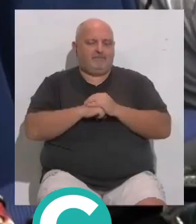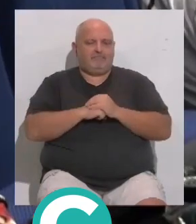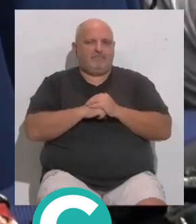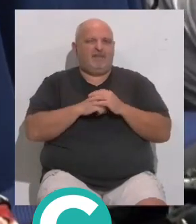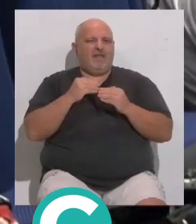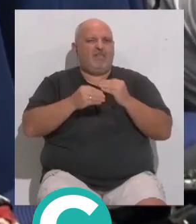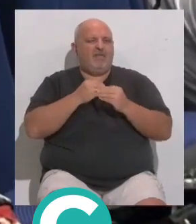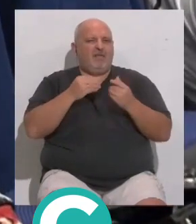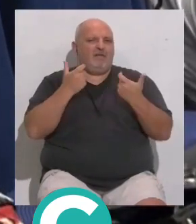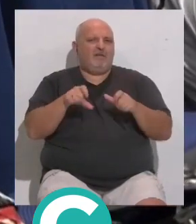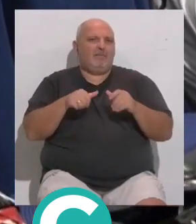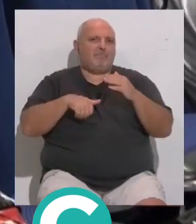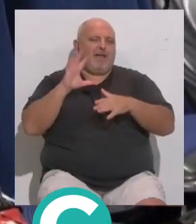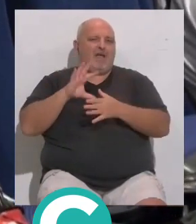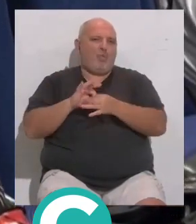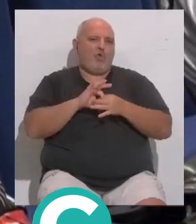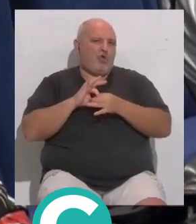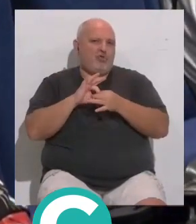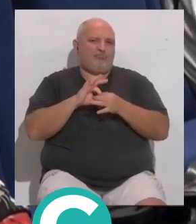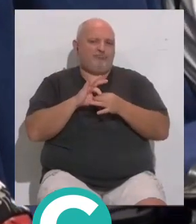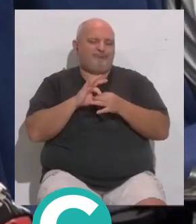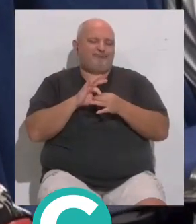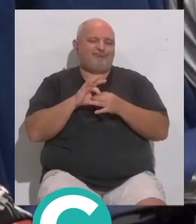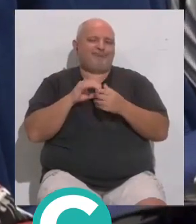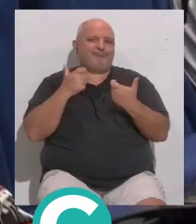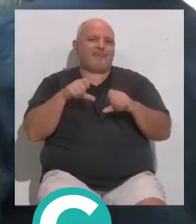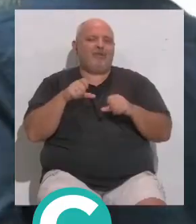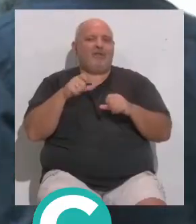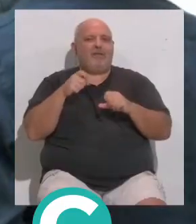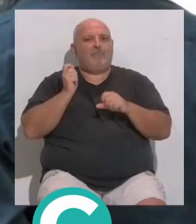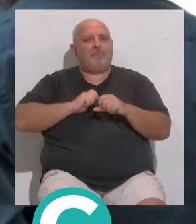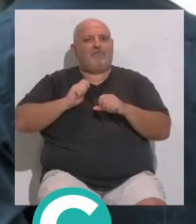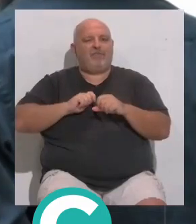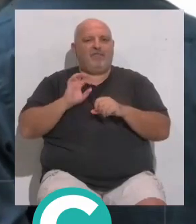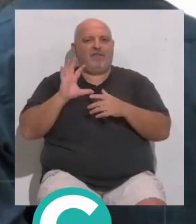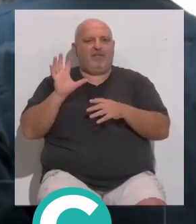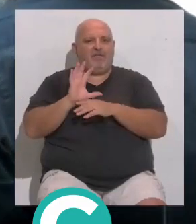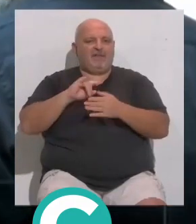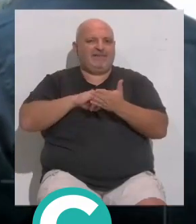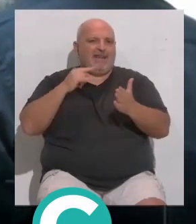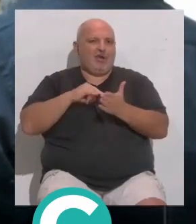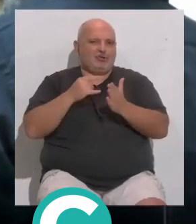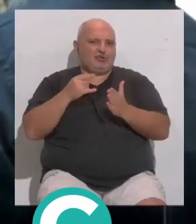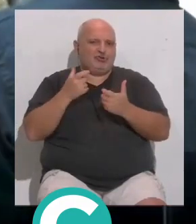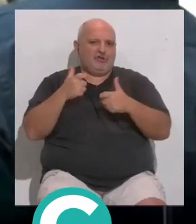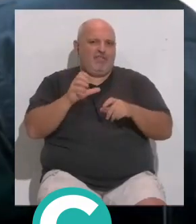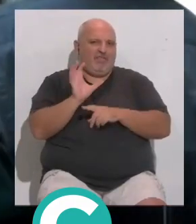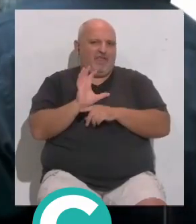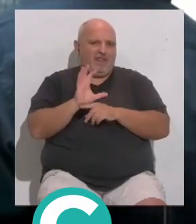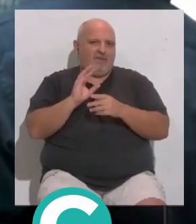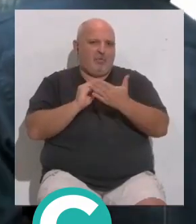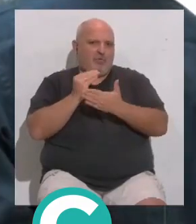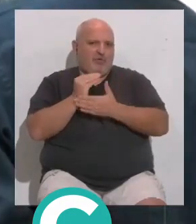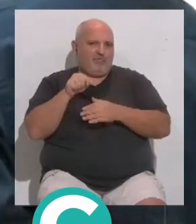que hay que hacer es un poquito más de unión, crear unión y conexión entre los profesionales del sector y los técnicos, y después, bueno, queremos